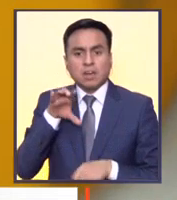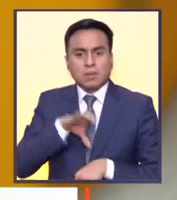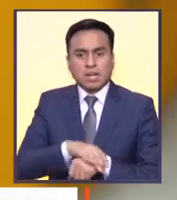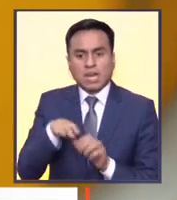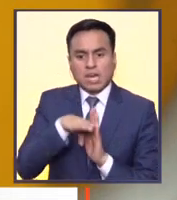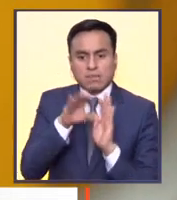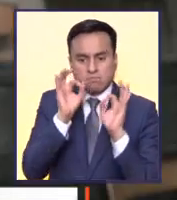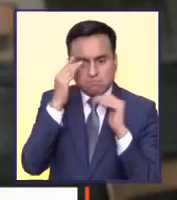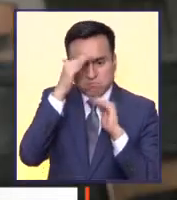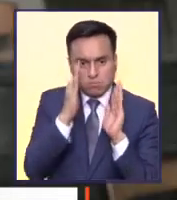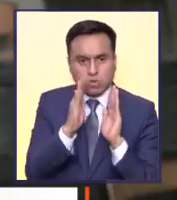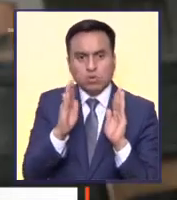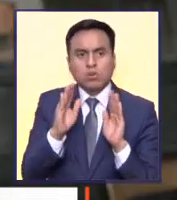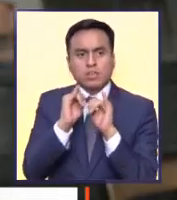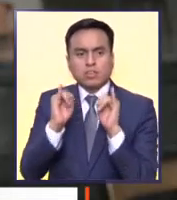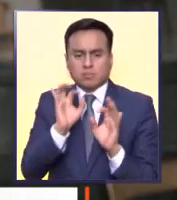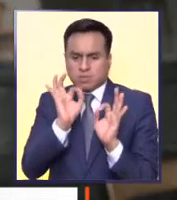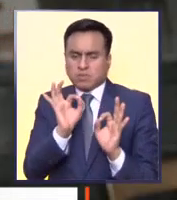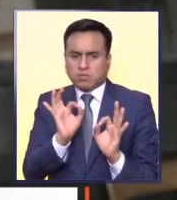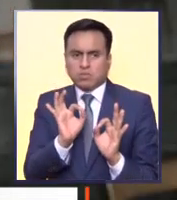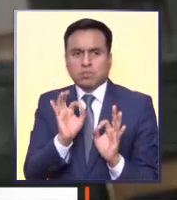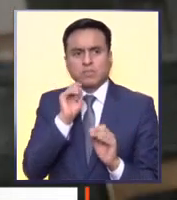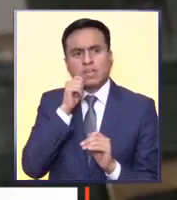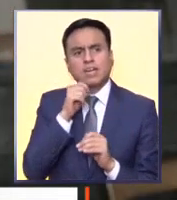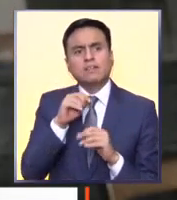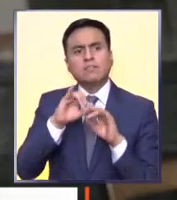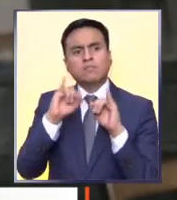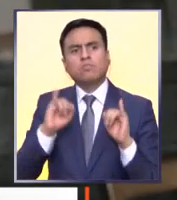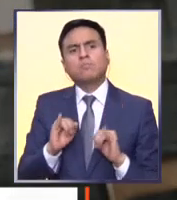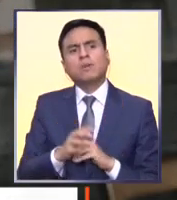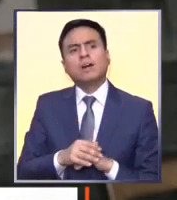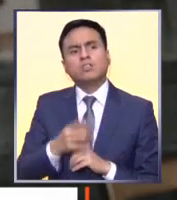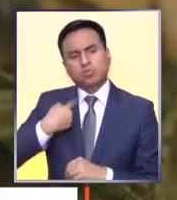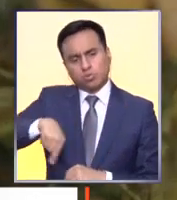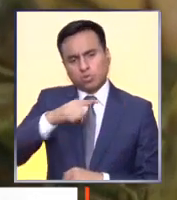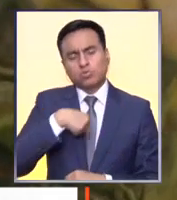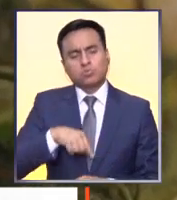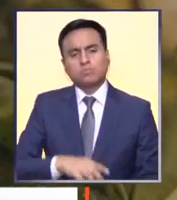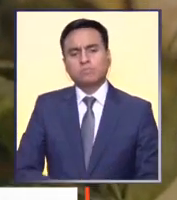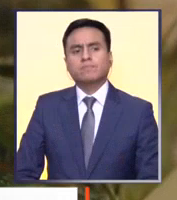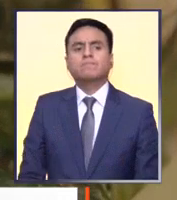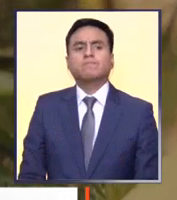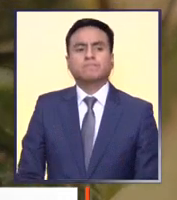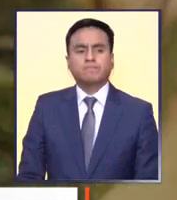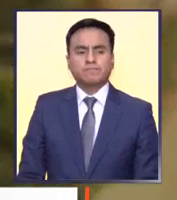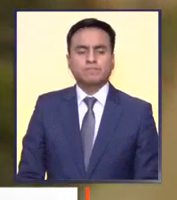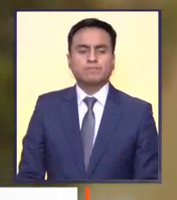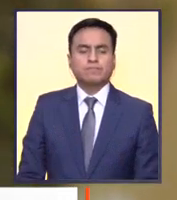sin tener que tener un estilo específico, sino que el estilo de nosotros, digamos.